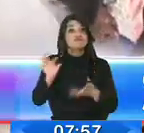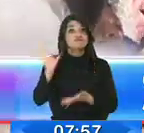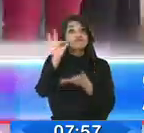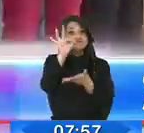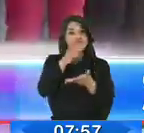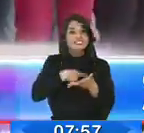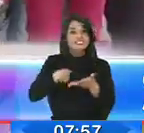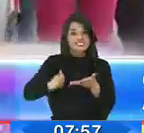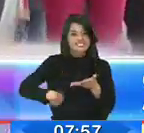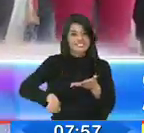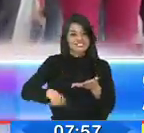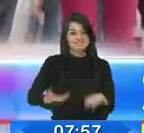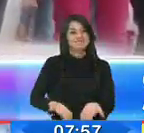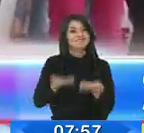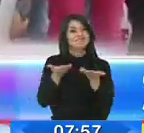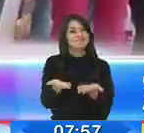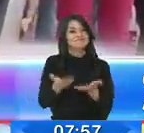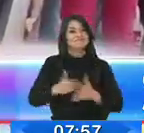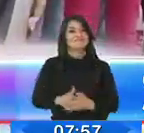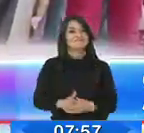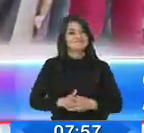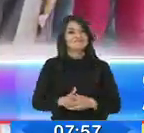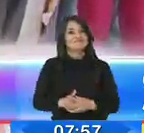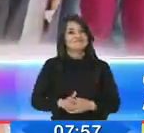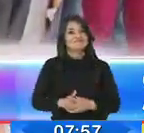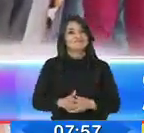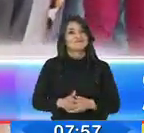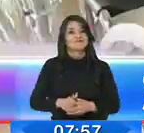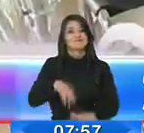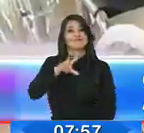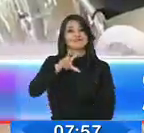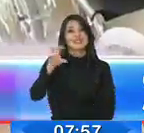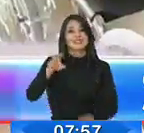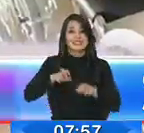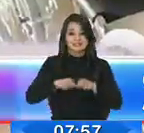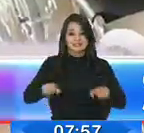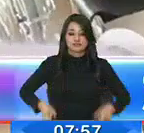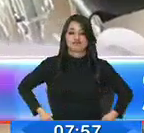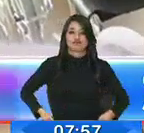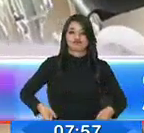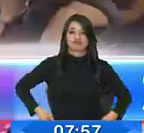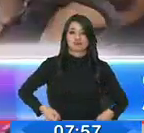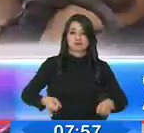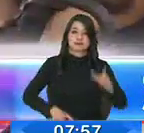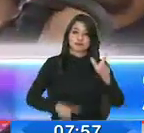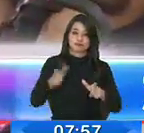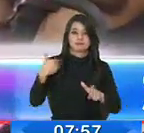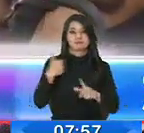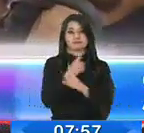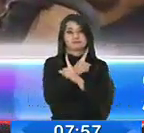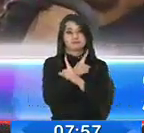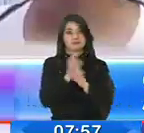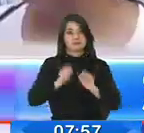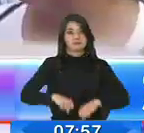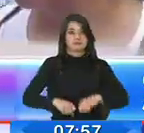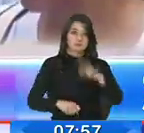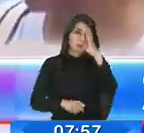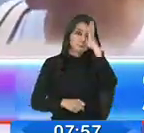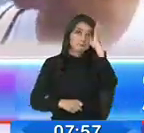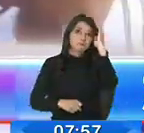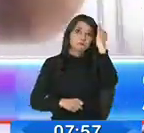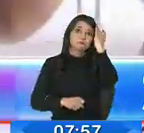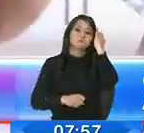asiático presidieron el acto, en el que también entregaron 30 sillas de ruedas para personas con discapacidades. La